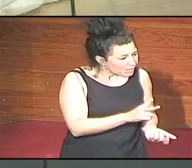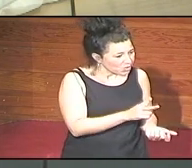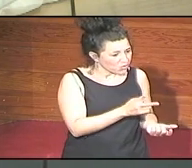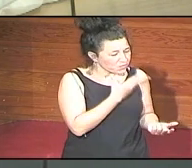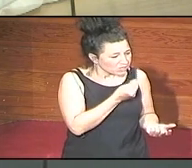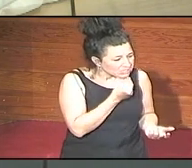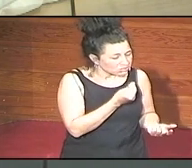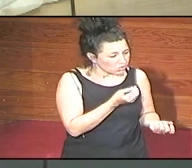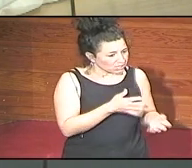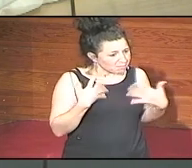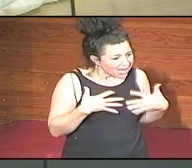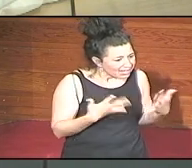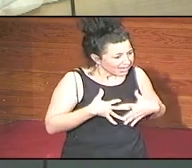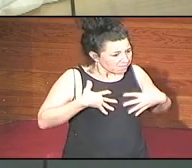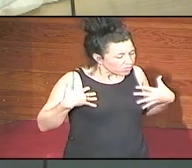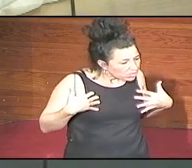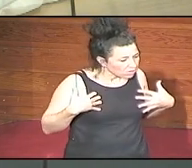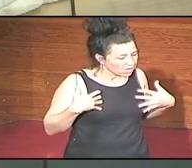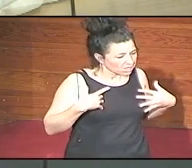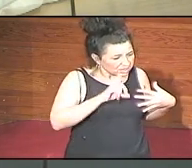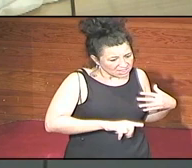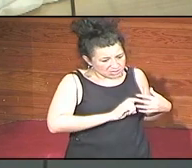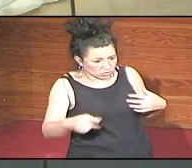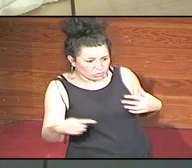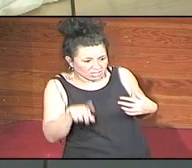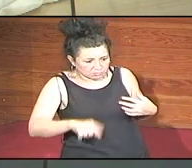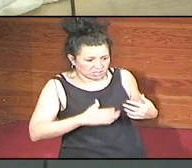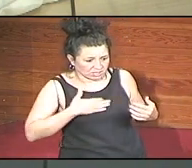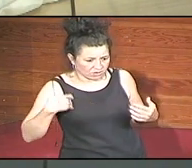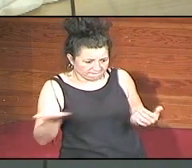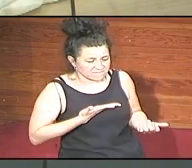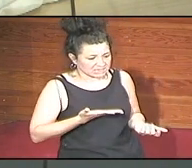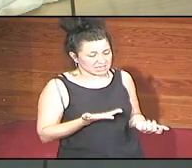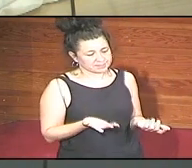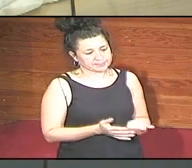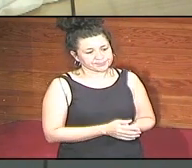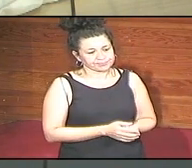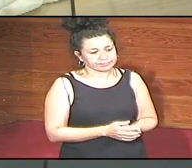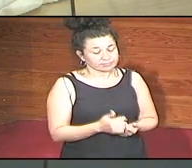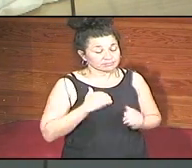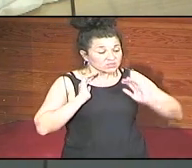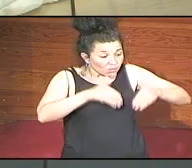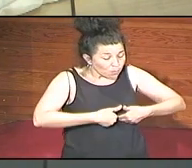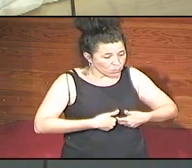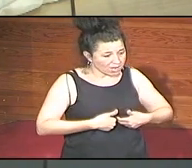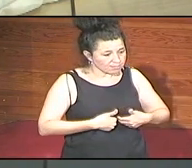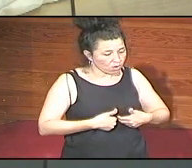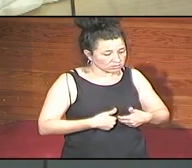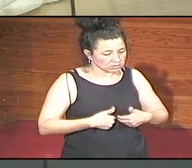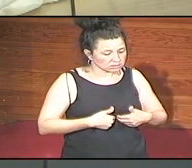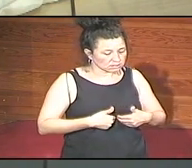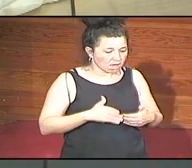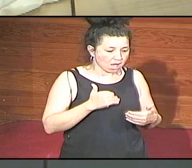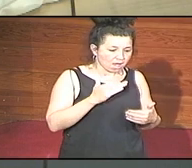que lo transmites mejor si te emociona pues lo otro también por suerte cuando vuelvo tengo una cierta estabilidad